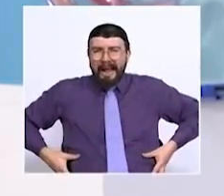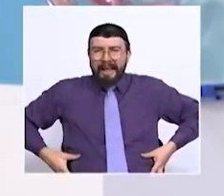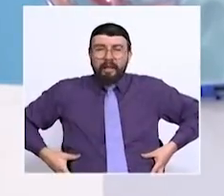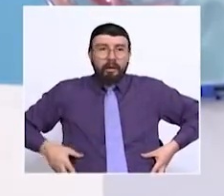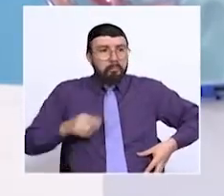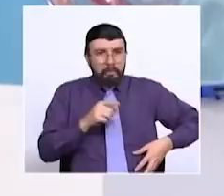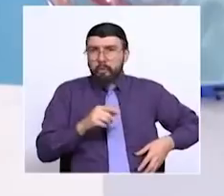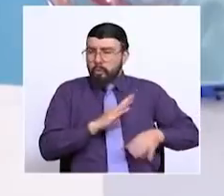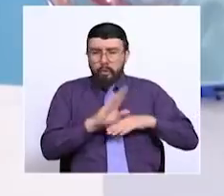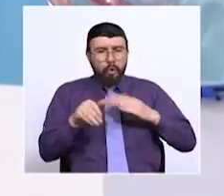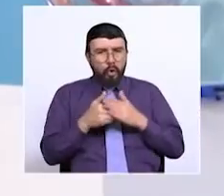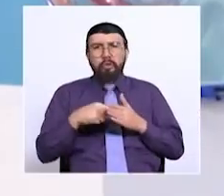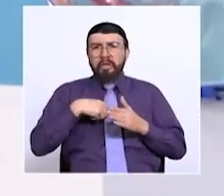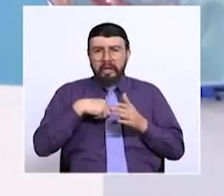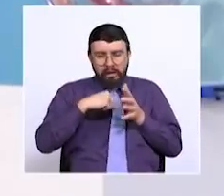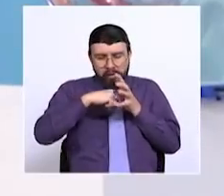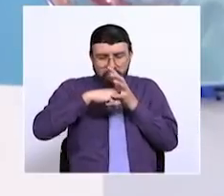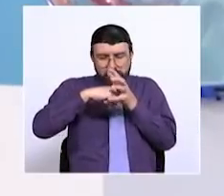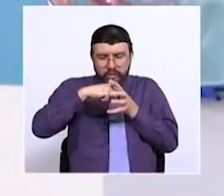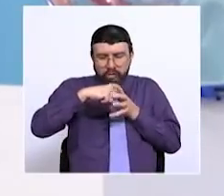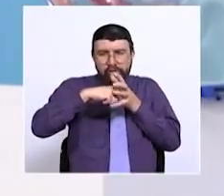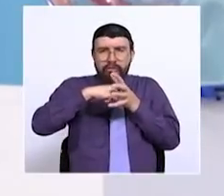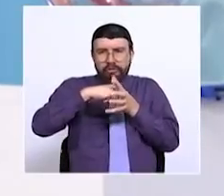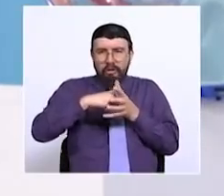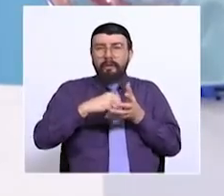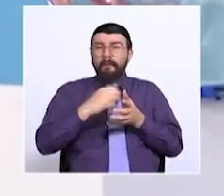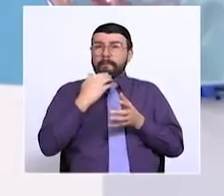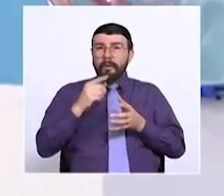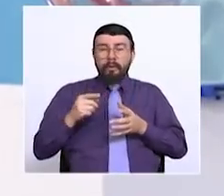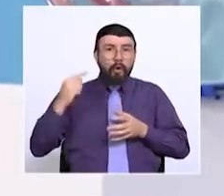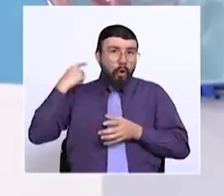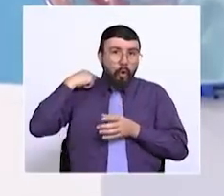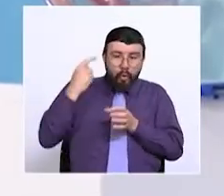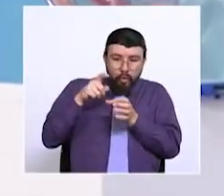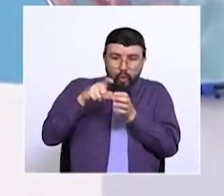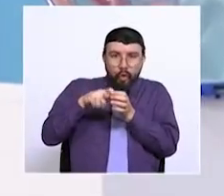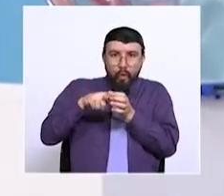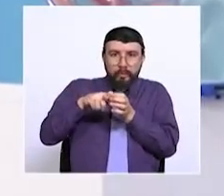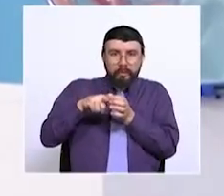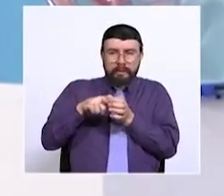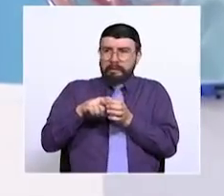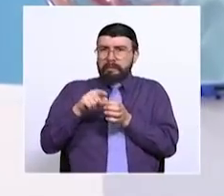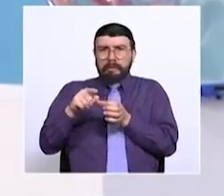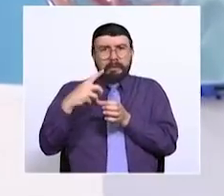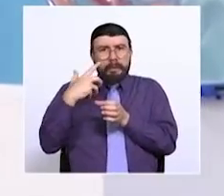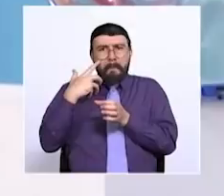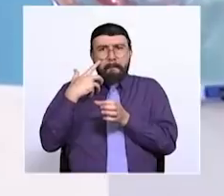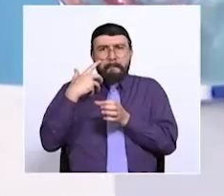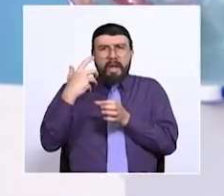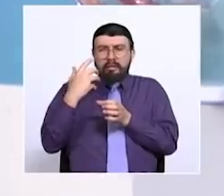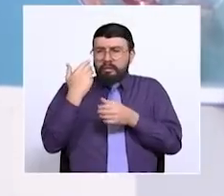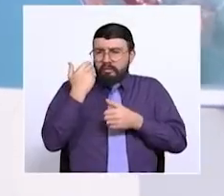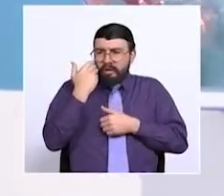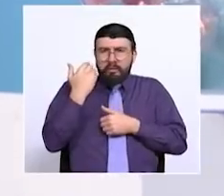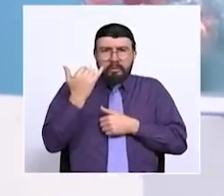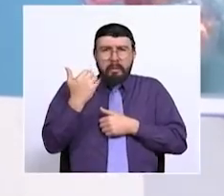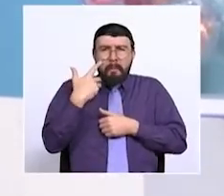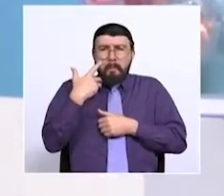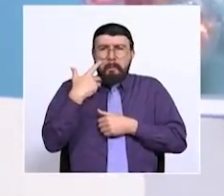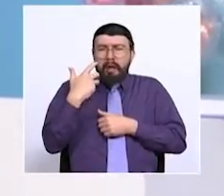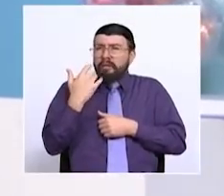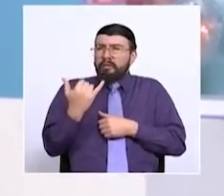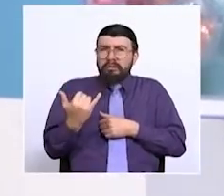laminillas articulares. En la columna, principal factor de patologías de columna es